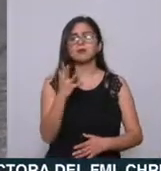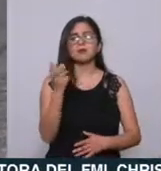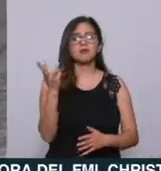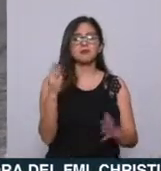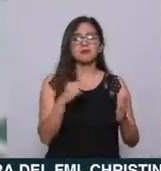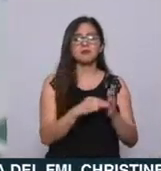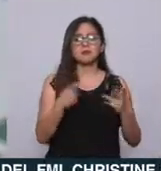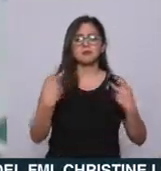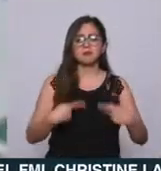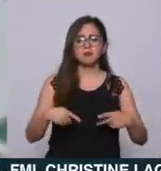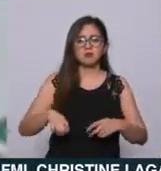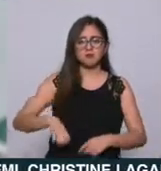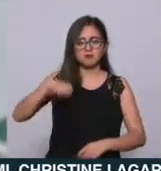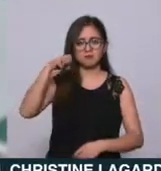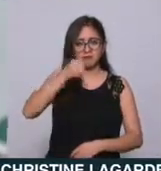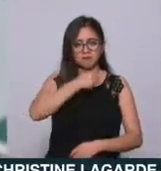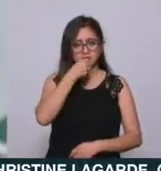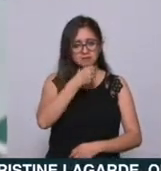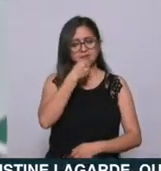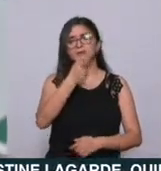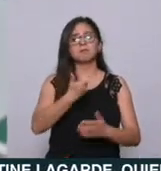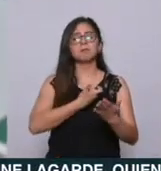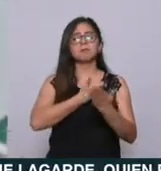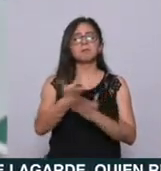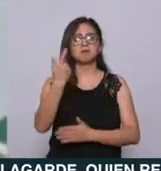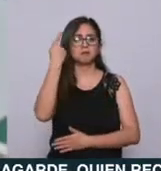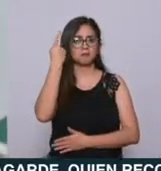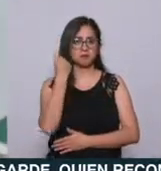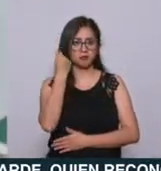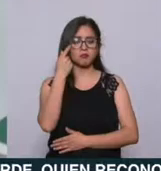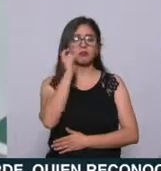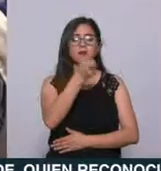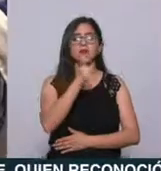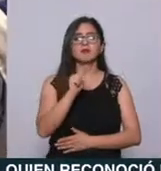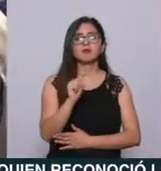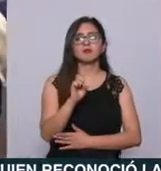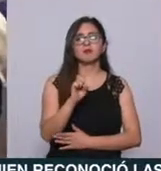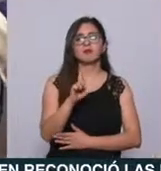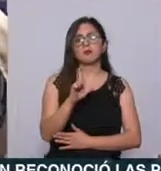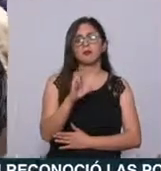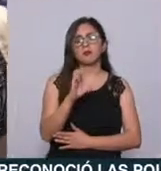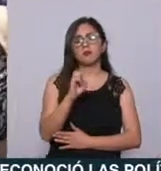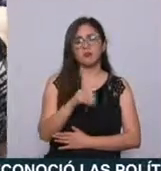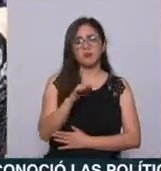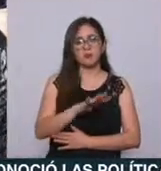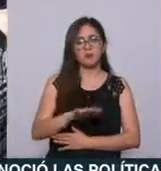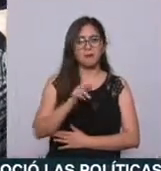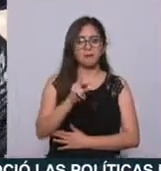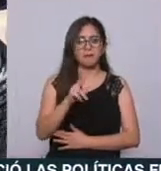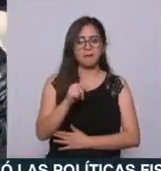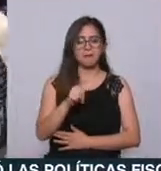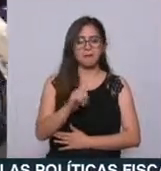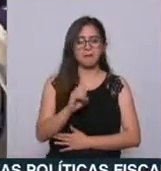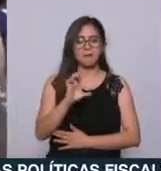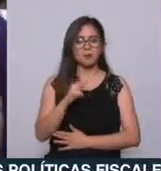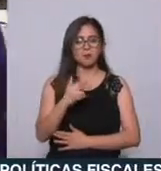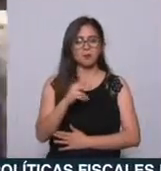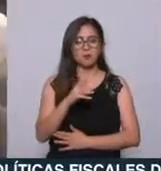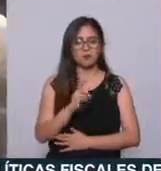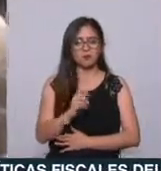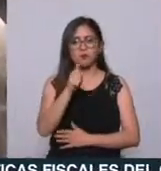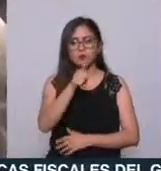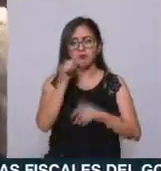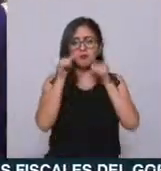3,000 adultos mayores que reciben su pensión, y en el módulo de Telecom, ubicado en la colonia Prado Churubusco, se atienden a